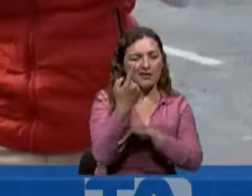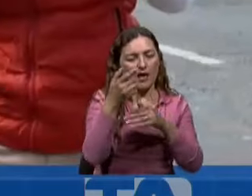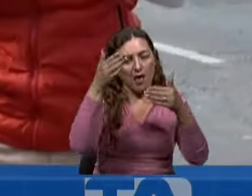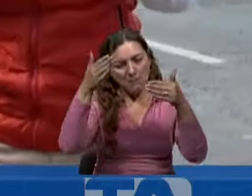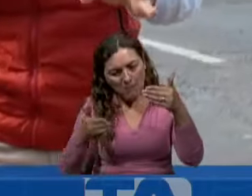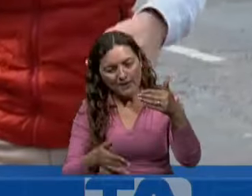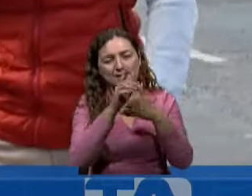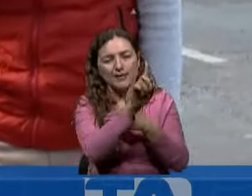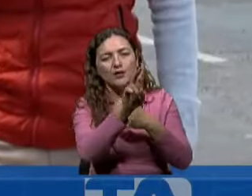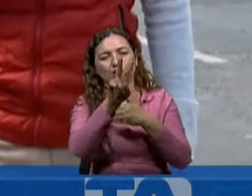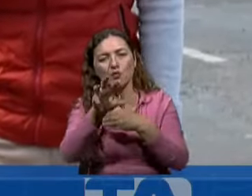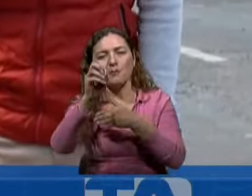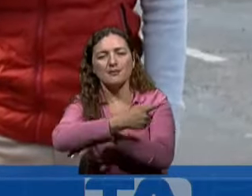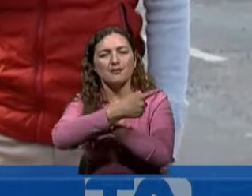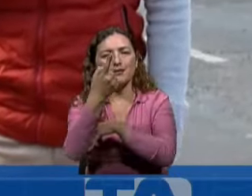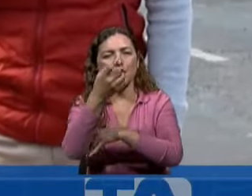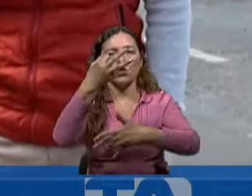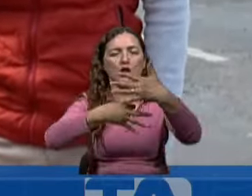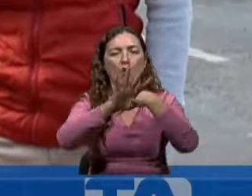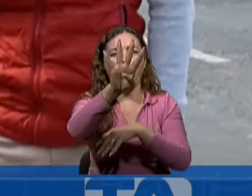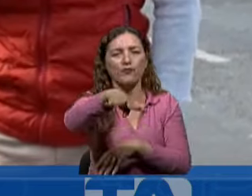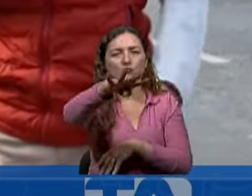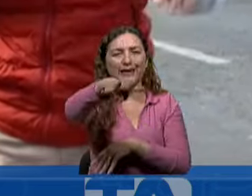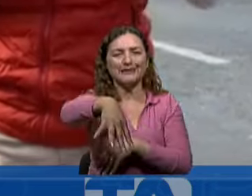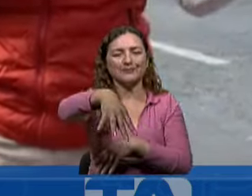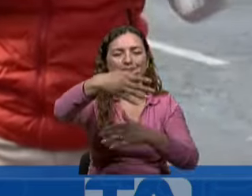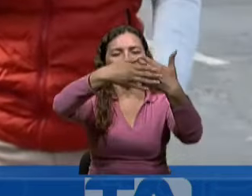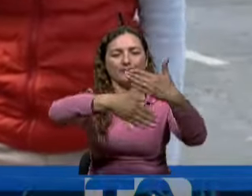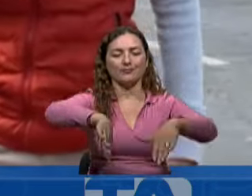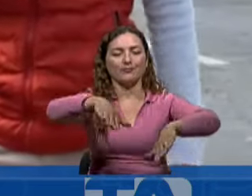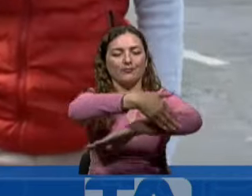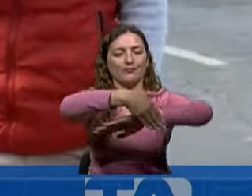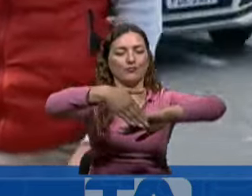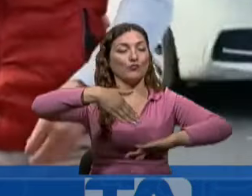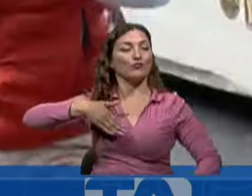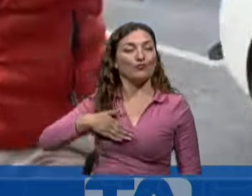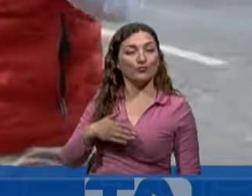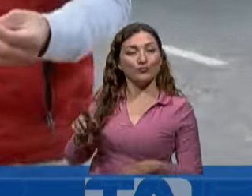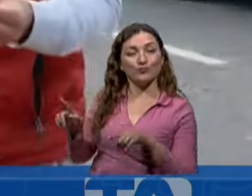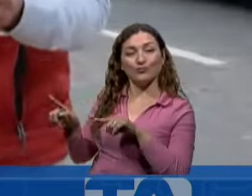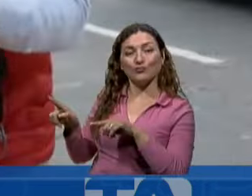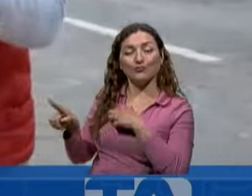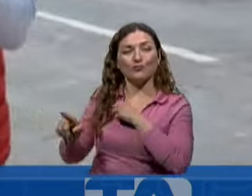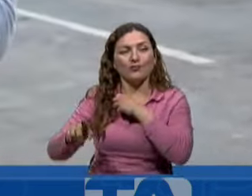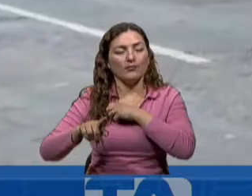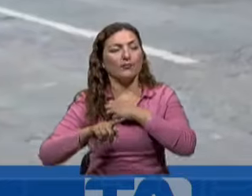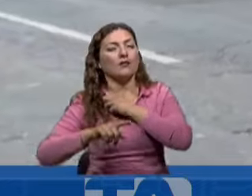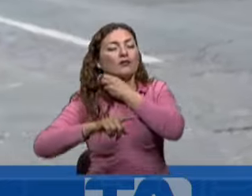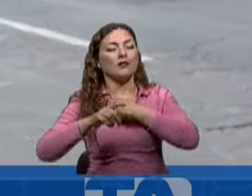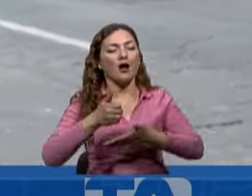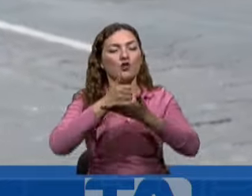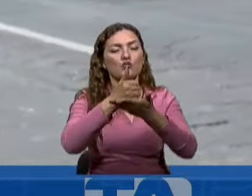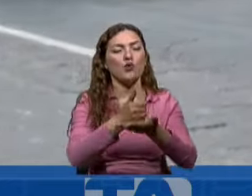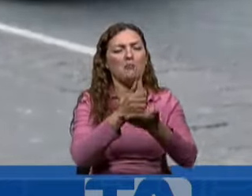días, 4 meses aproximadamente terminará la obra sobre la avenida Simón Bolívar, que va a beneficiar a 3 barrios